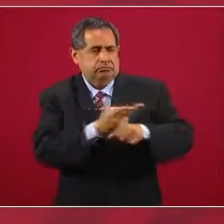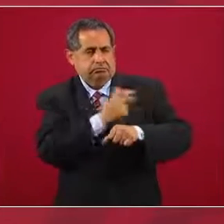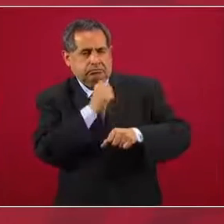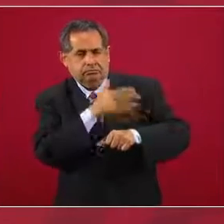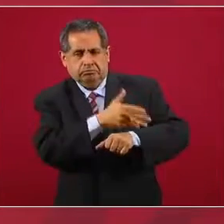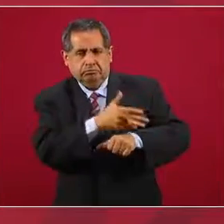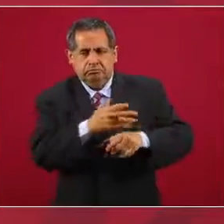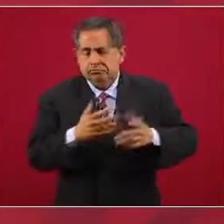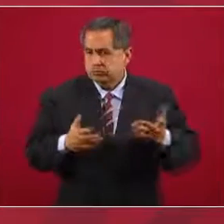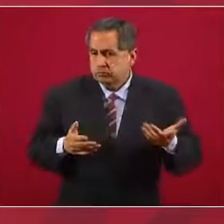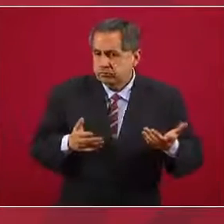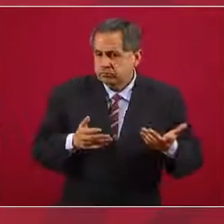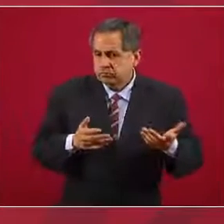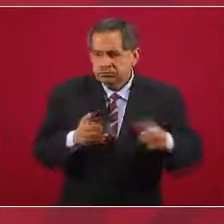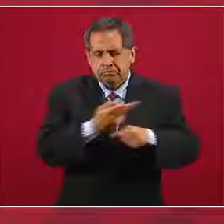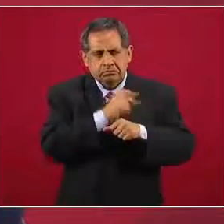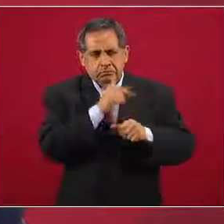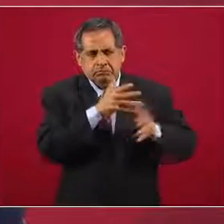y